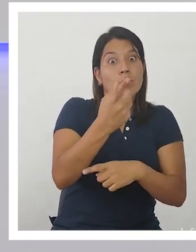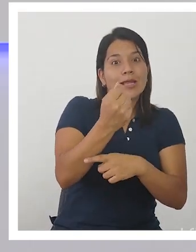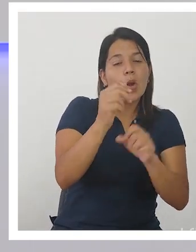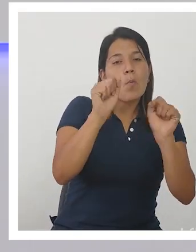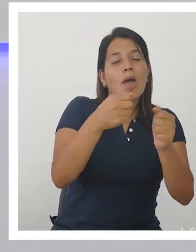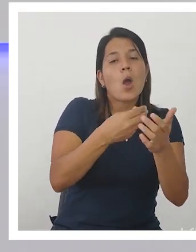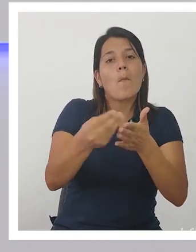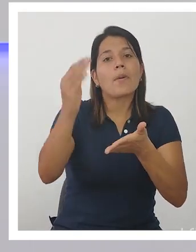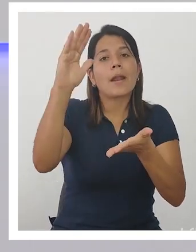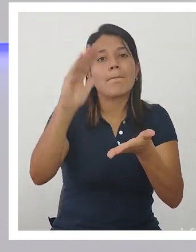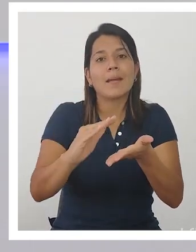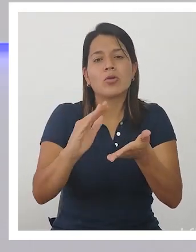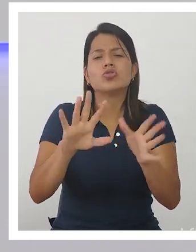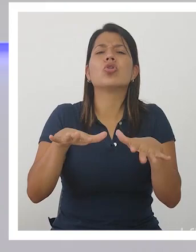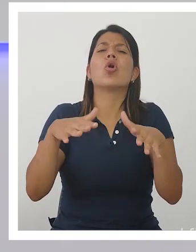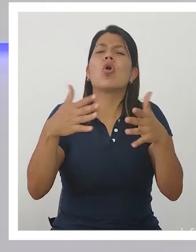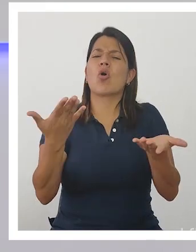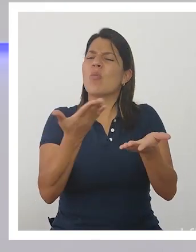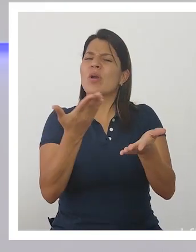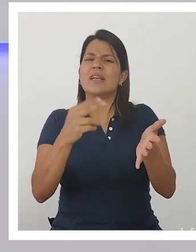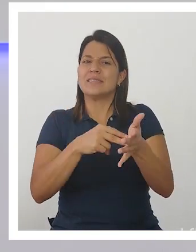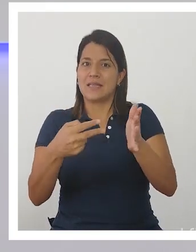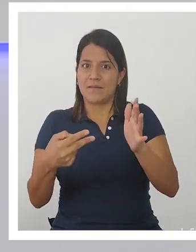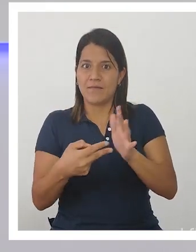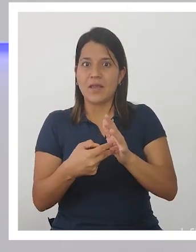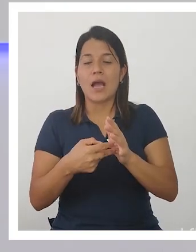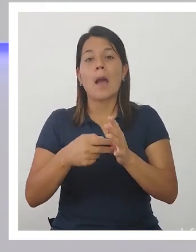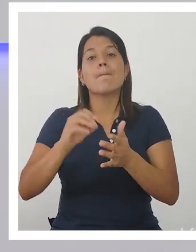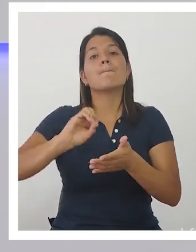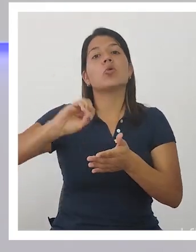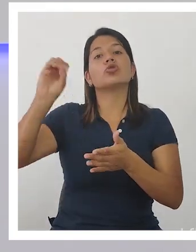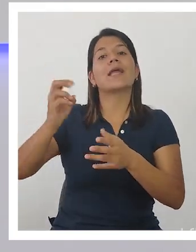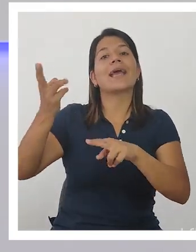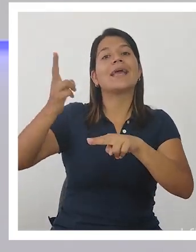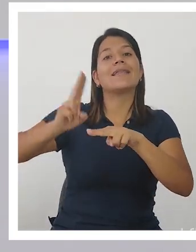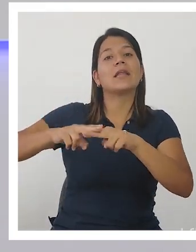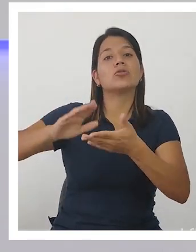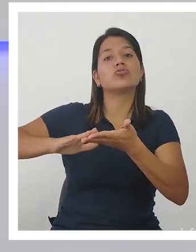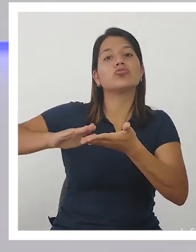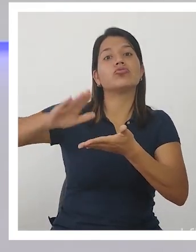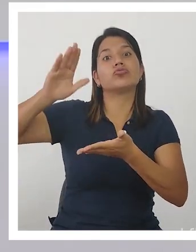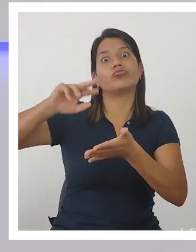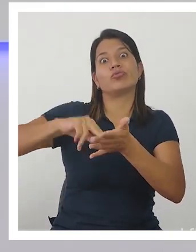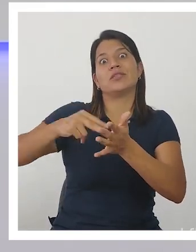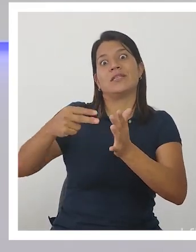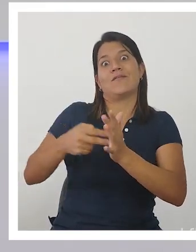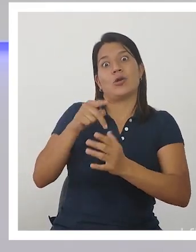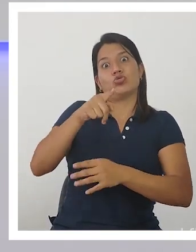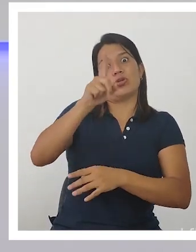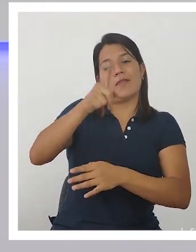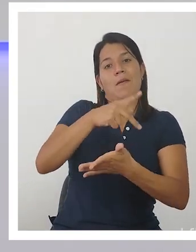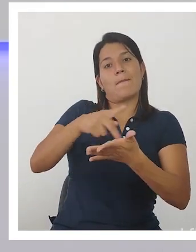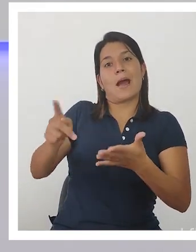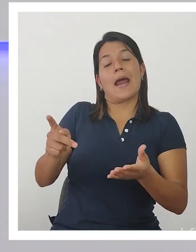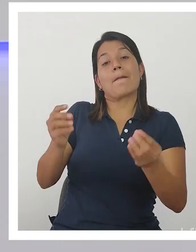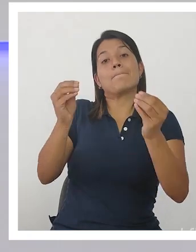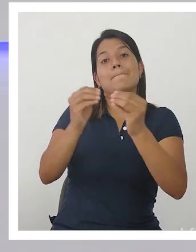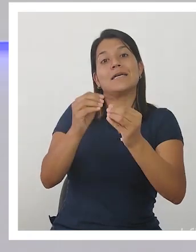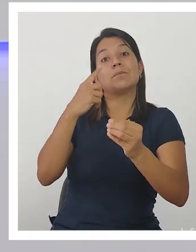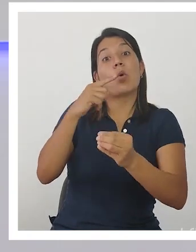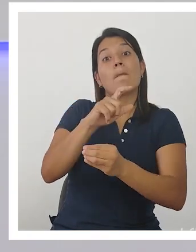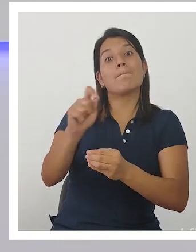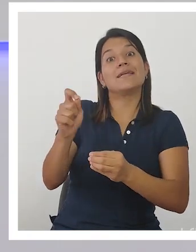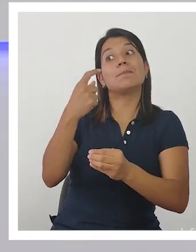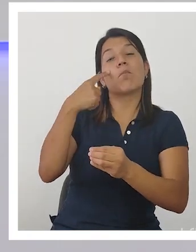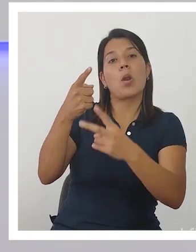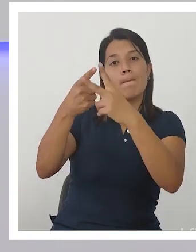Entonces mi crédito se vuelve más caro, cada mes pago más, lo que hace que yo tenga